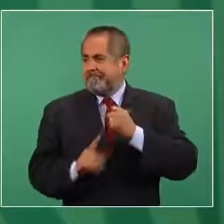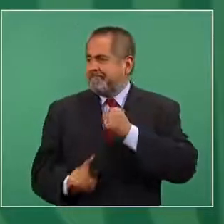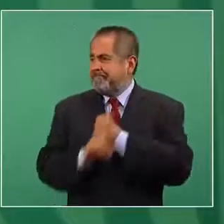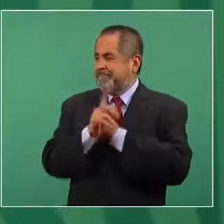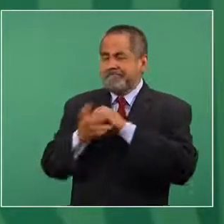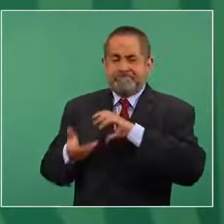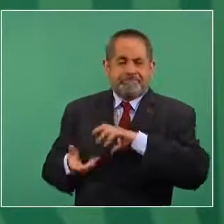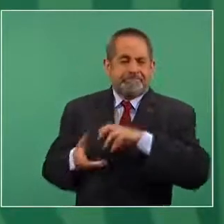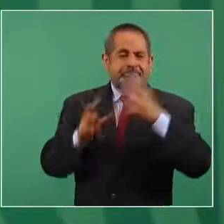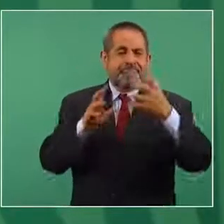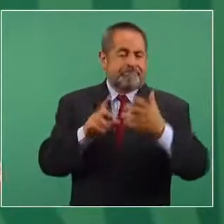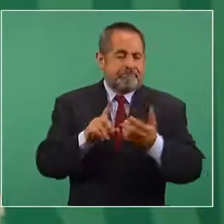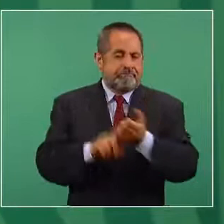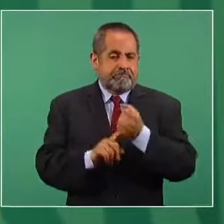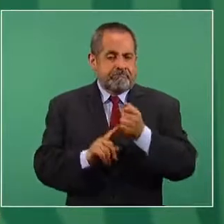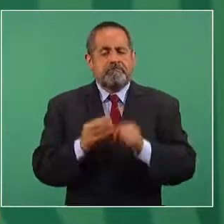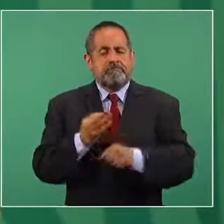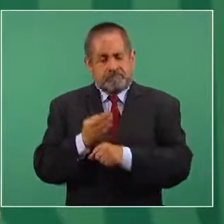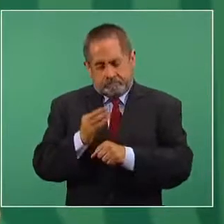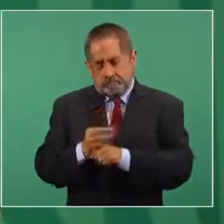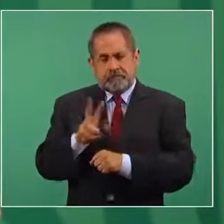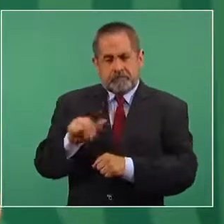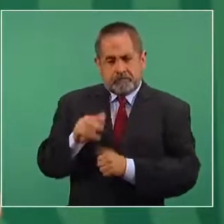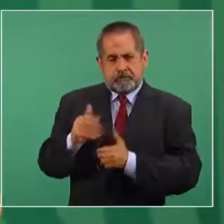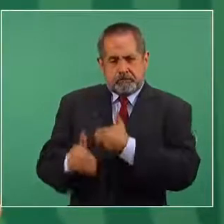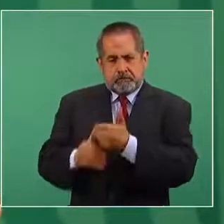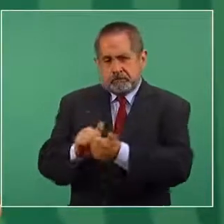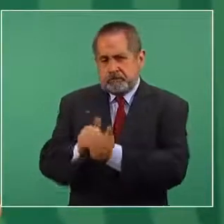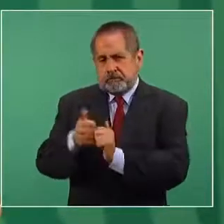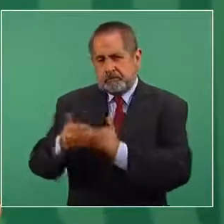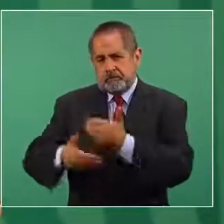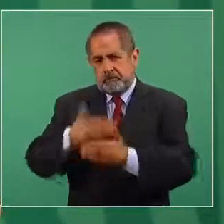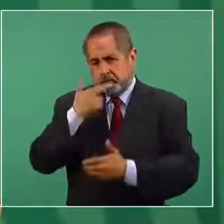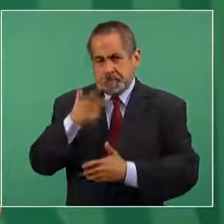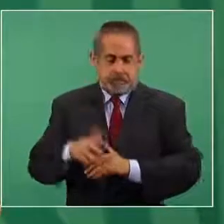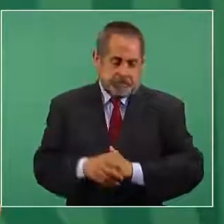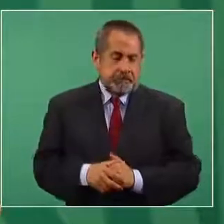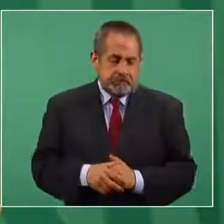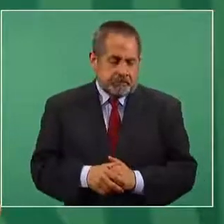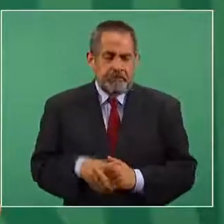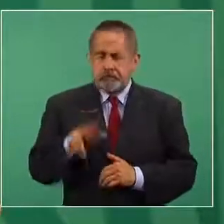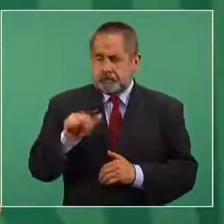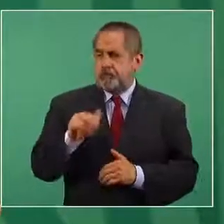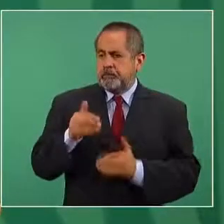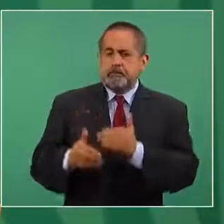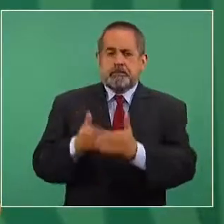la crisis por la pandemia. Entonces ya vamos